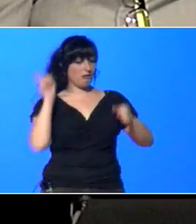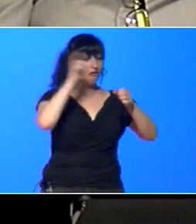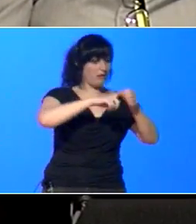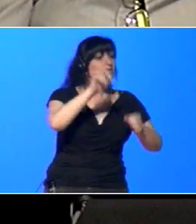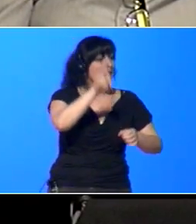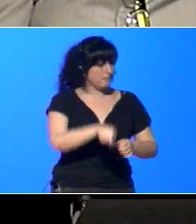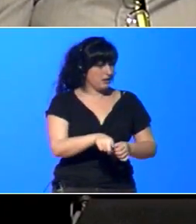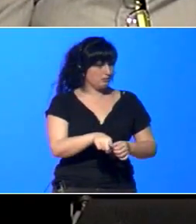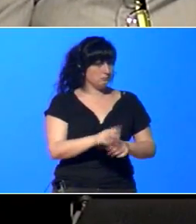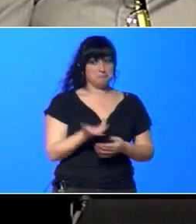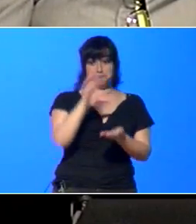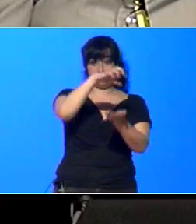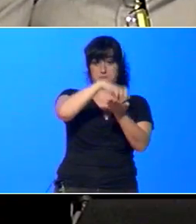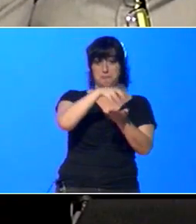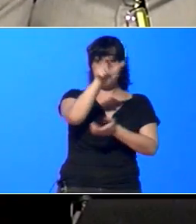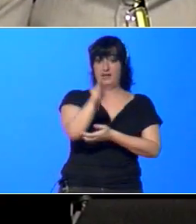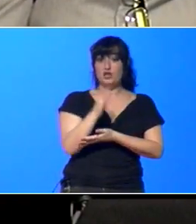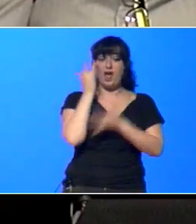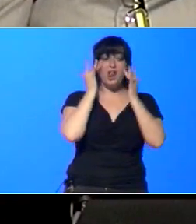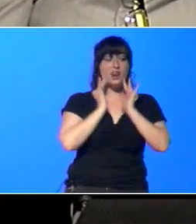las instalaciones, el colegio, ¿no?